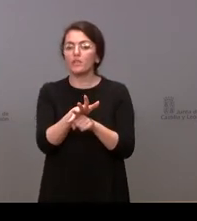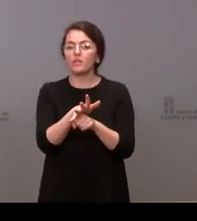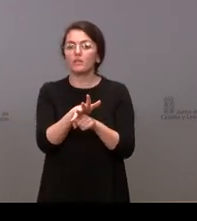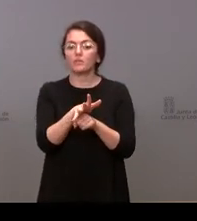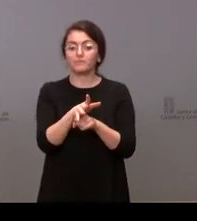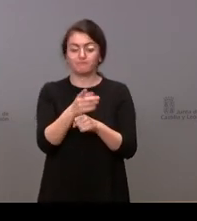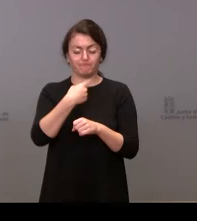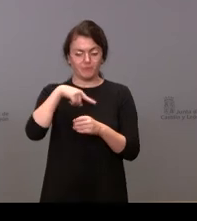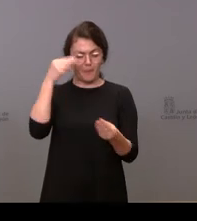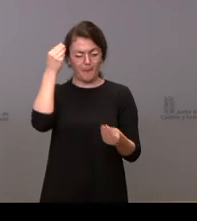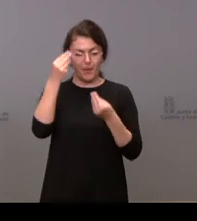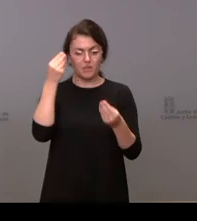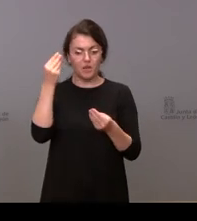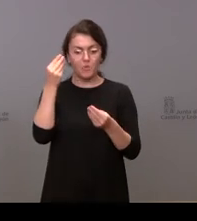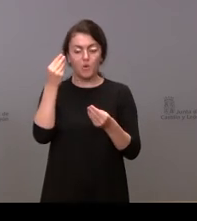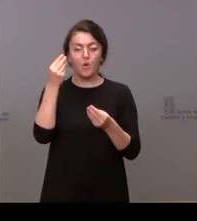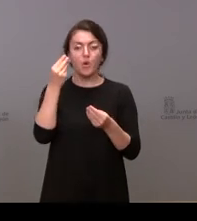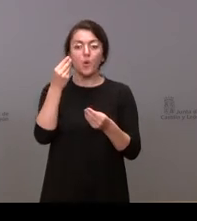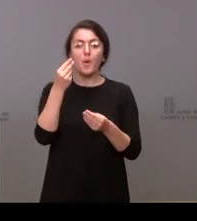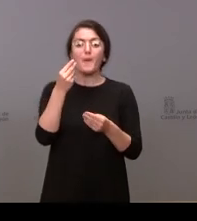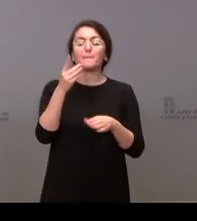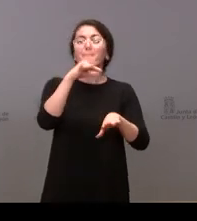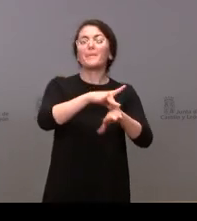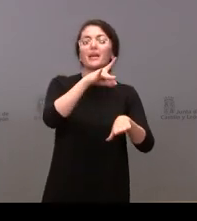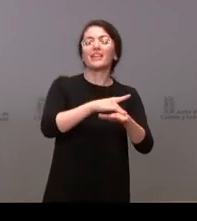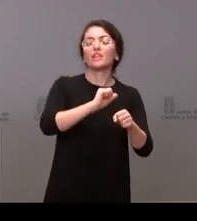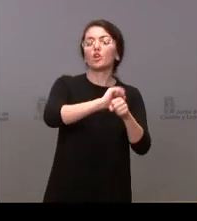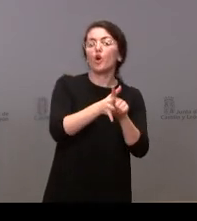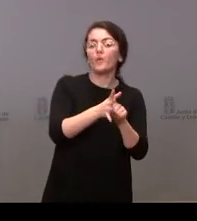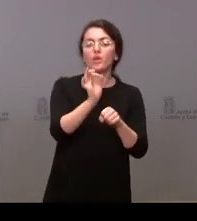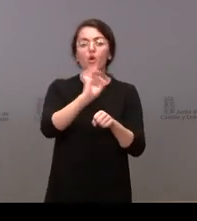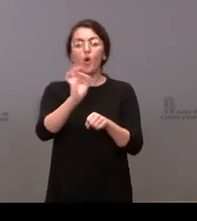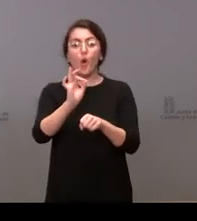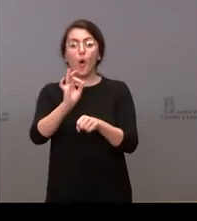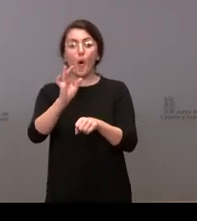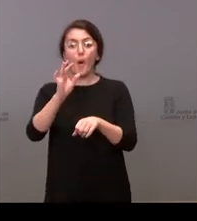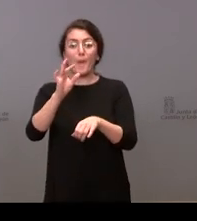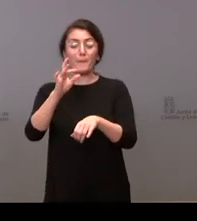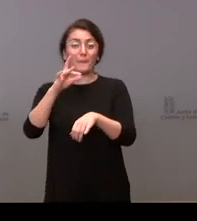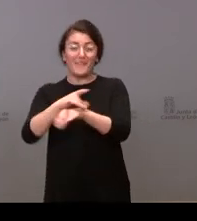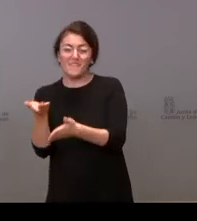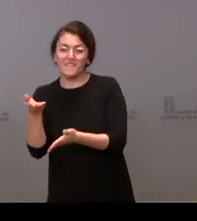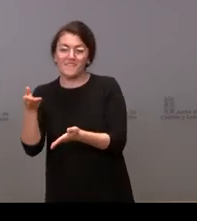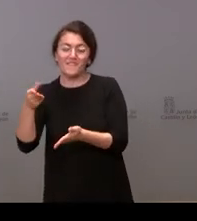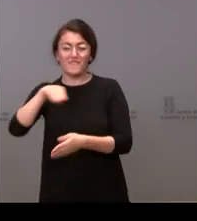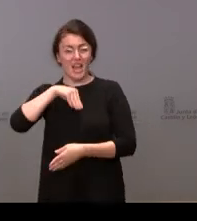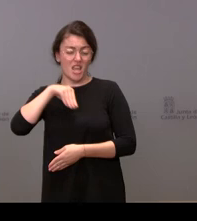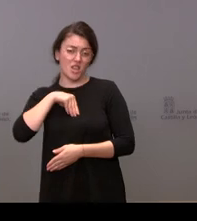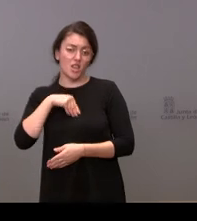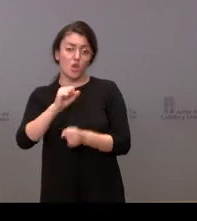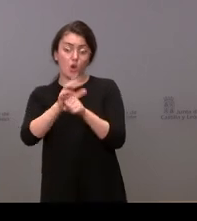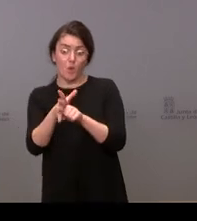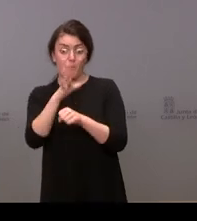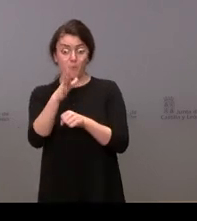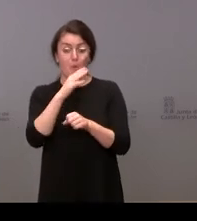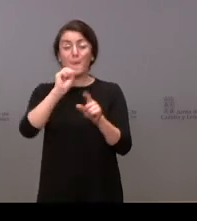contamos, qué consideramos paciente COVID y qué estamos considerando un fallecido COVID, porque la explicación de la página de la